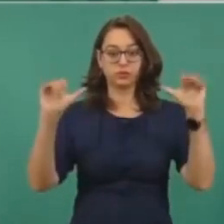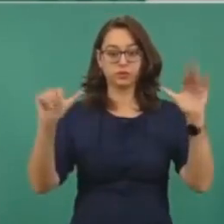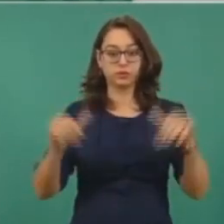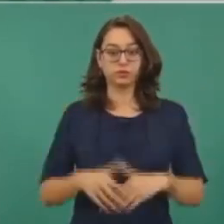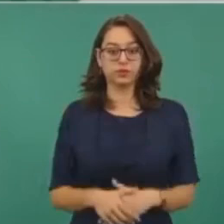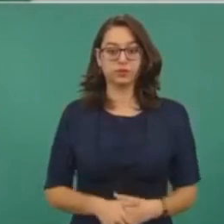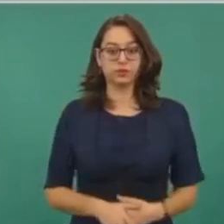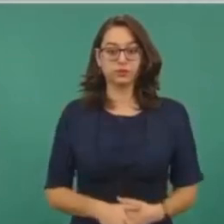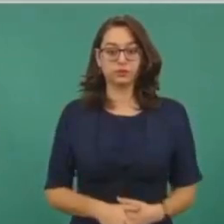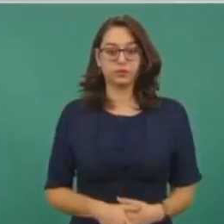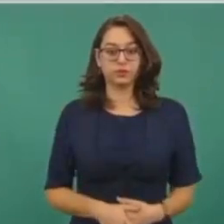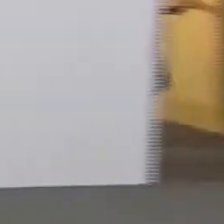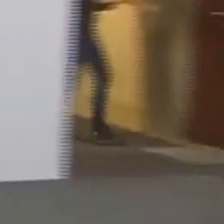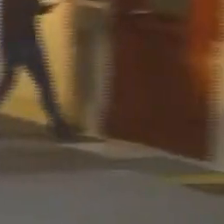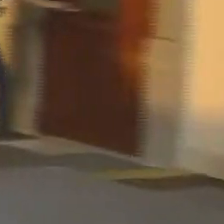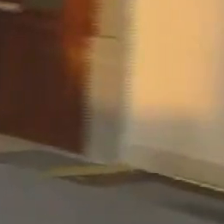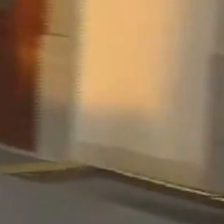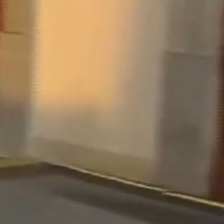Adiós.